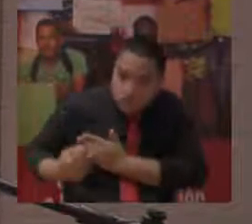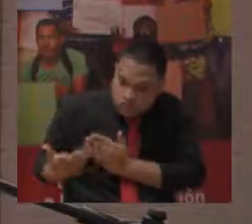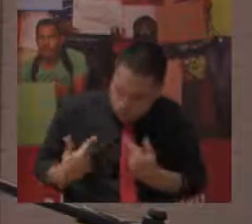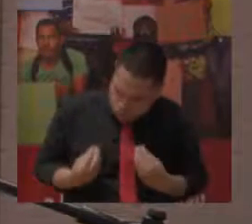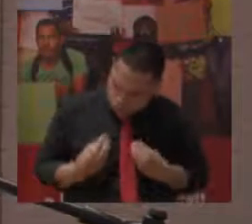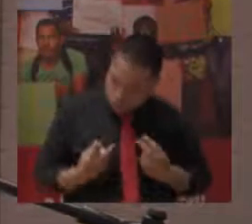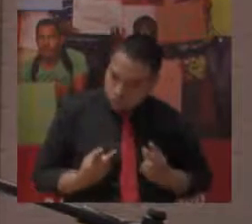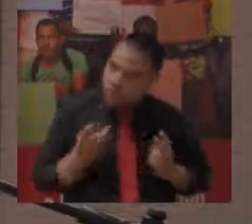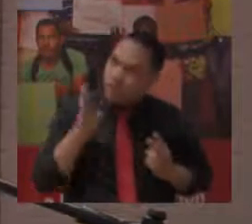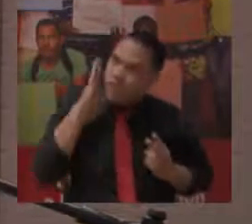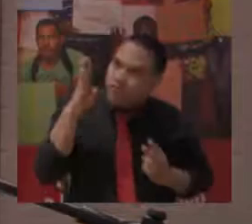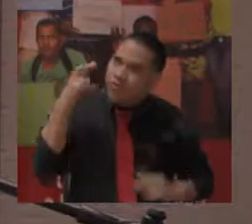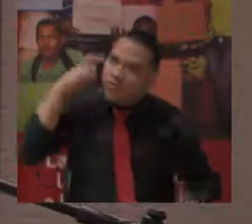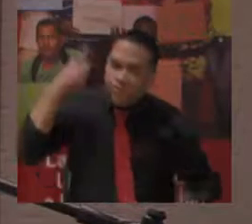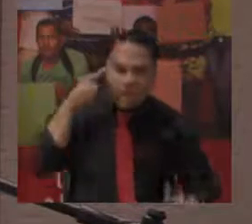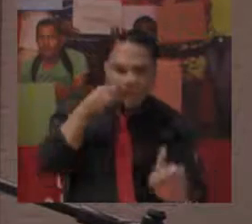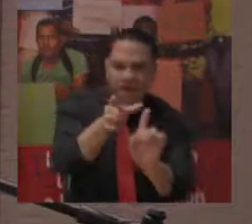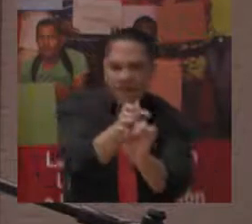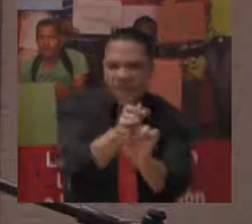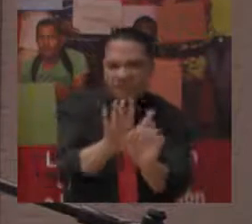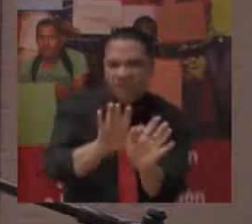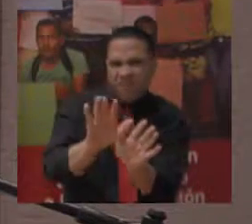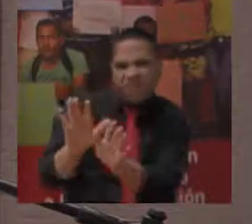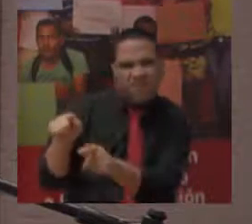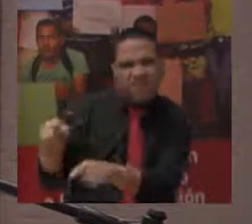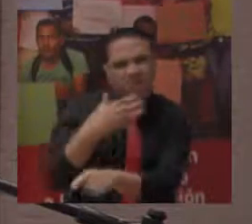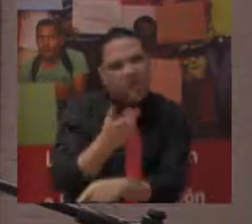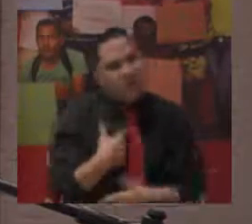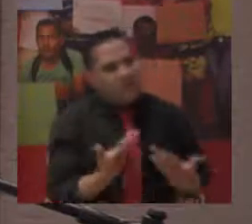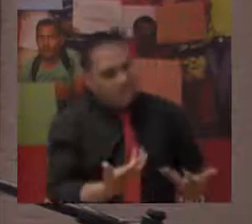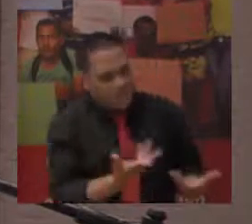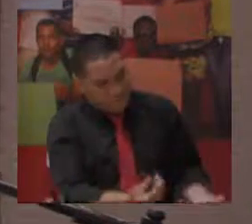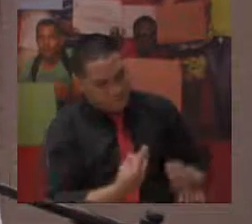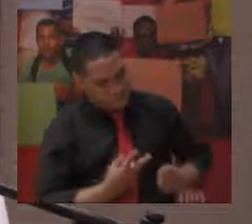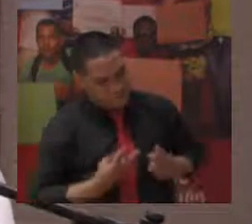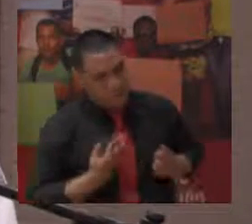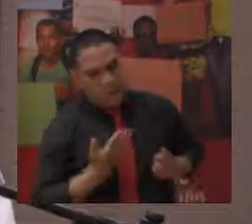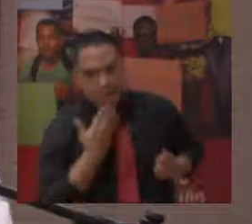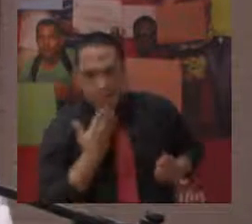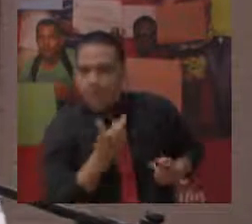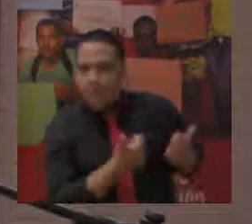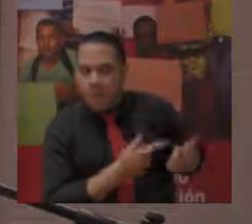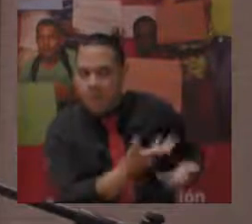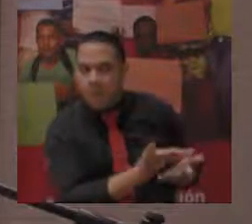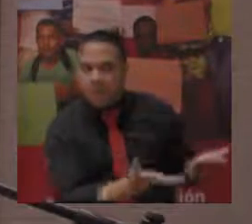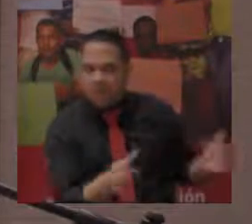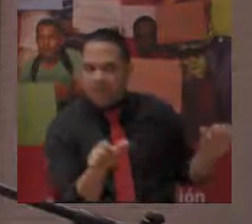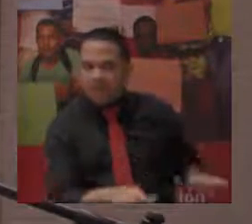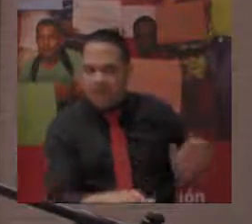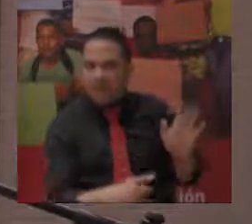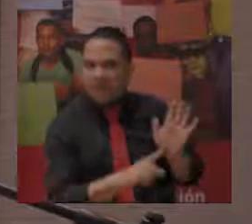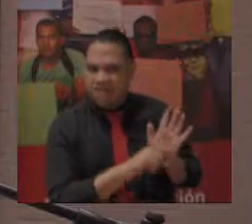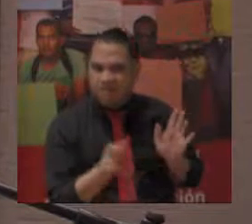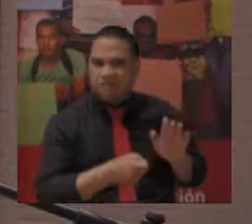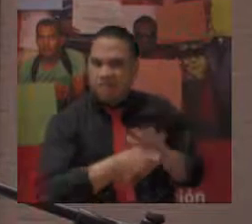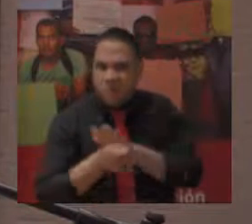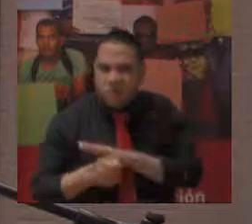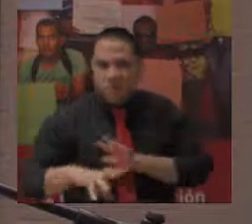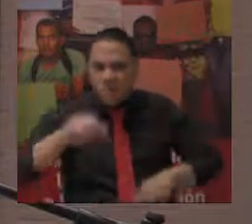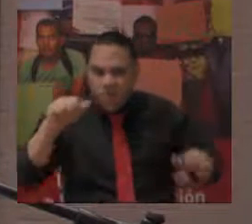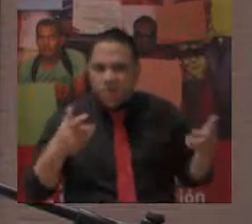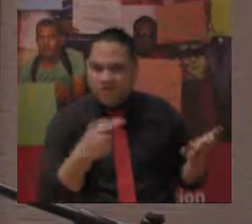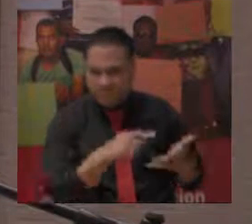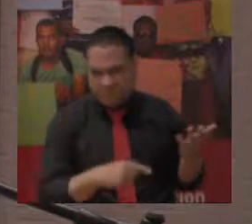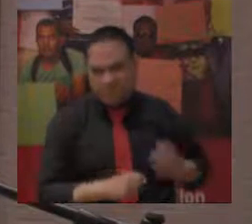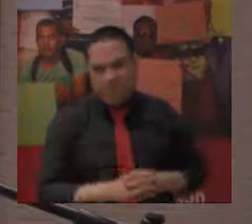la ilegalidad? Porque si no, no estamos haciendo nada. Y ese es un gran elemento en donde nos articulamos con las autoridades